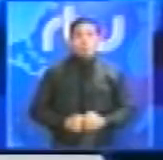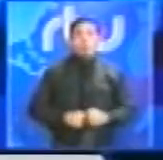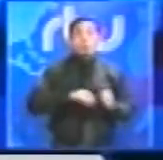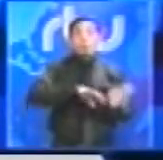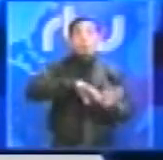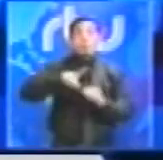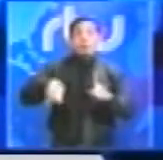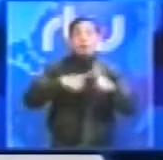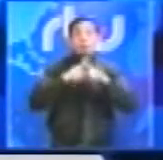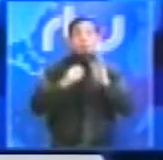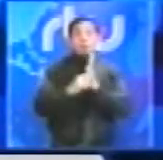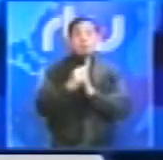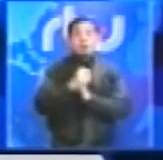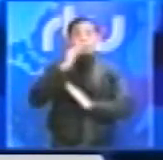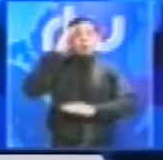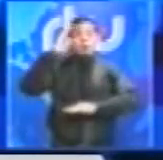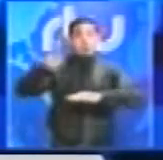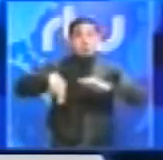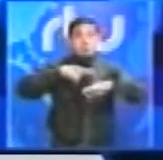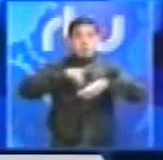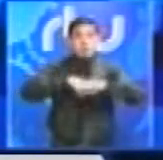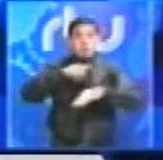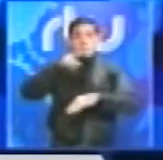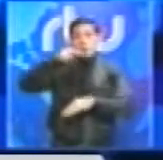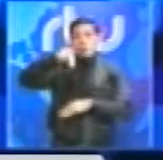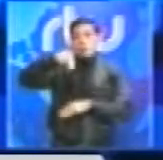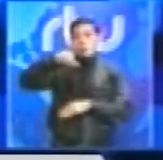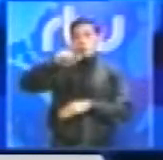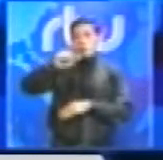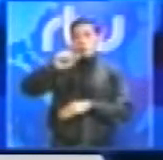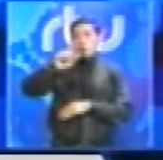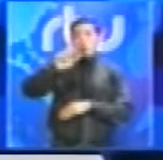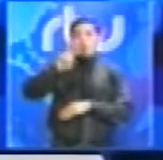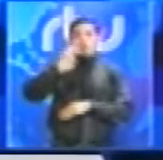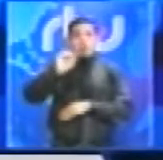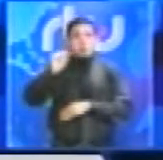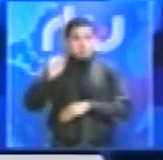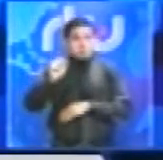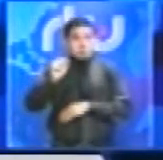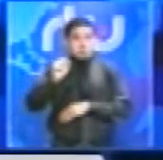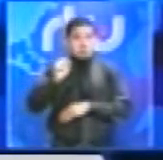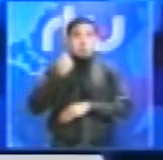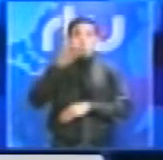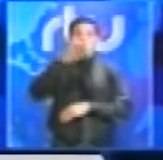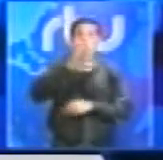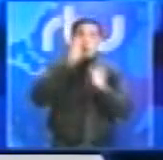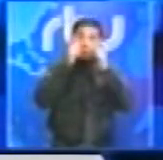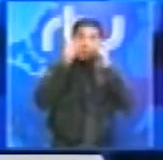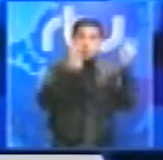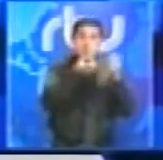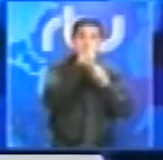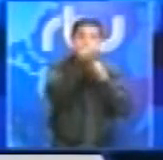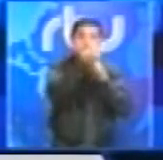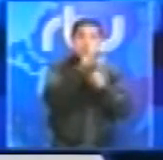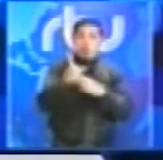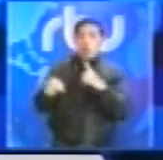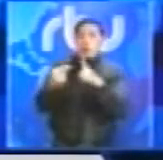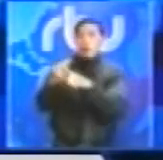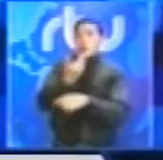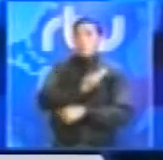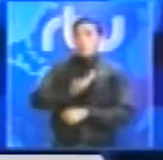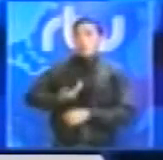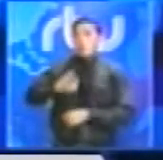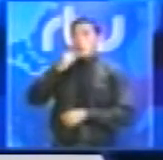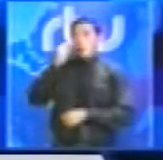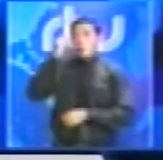y el exministro del Interior César Navas. En su versión rendida ante la Fiscalía habría indicado que el expresidente de la República,